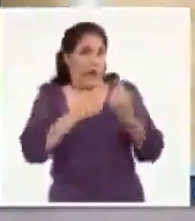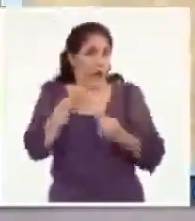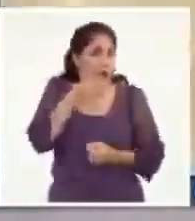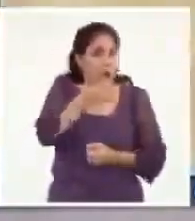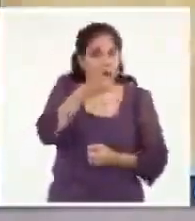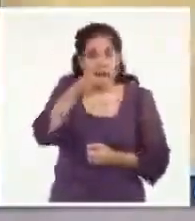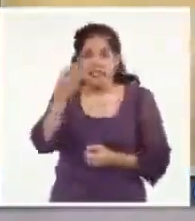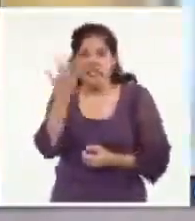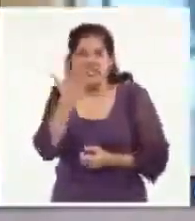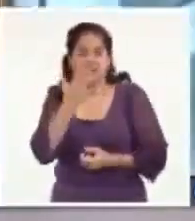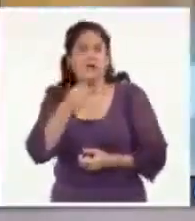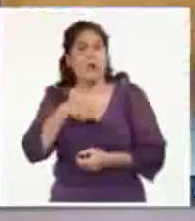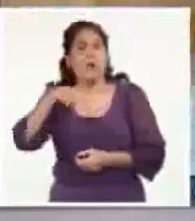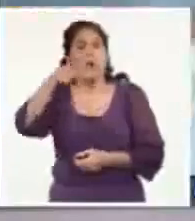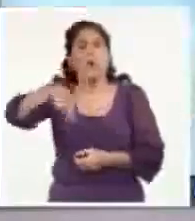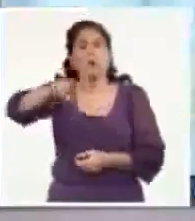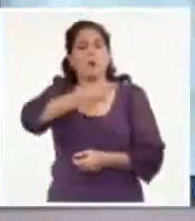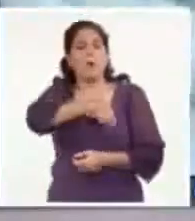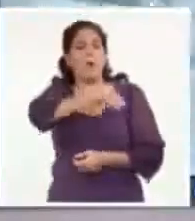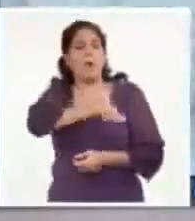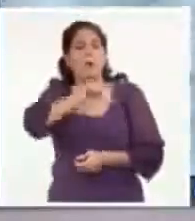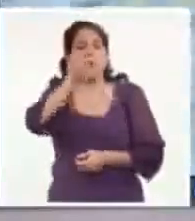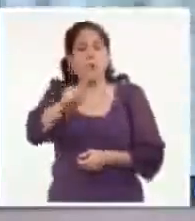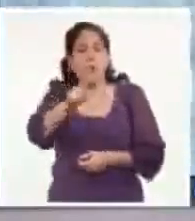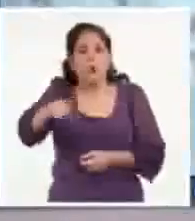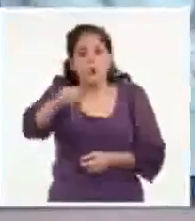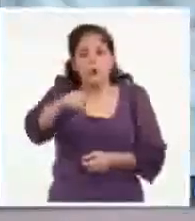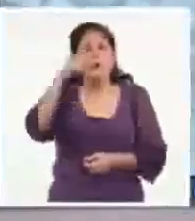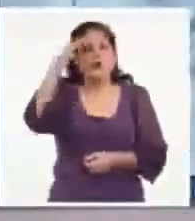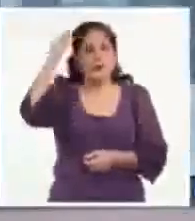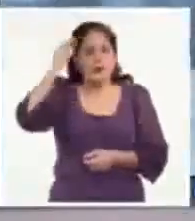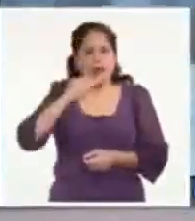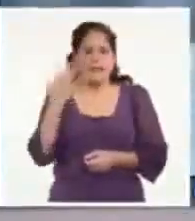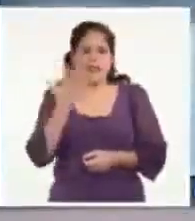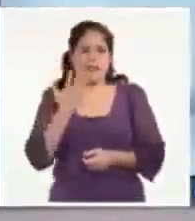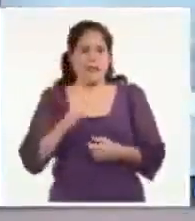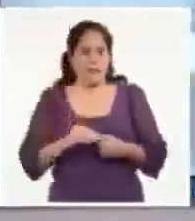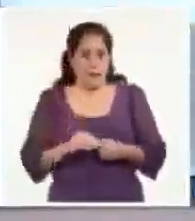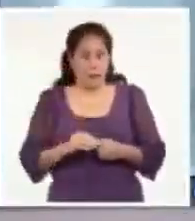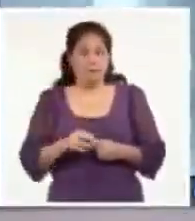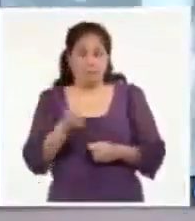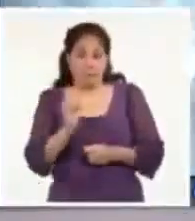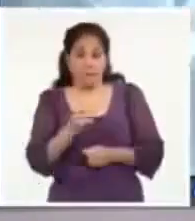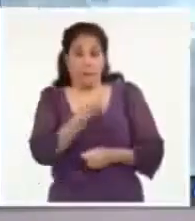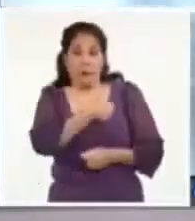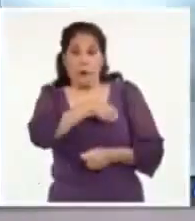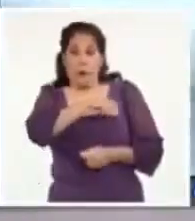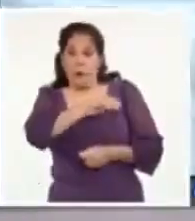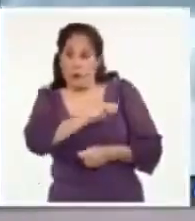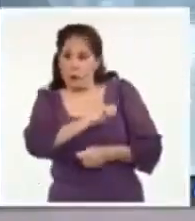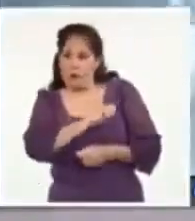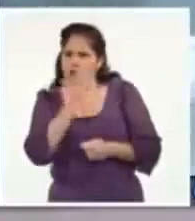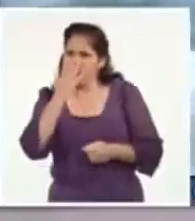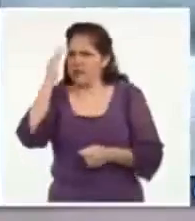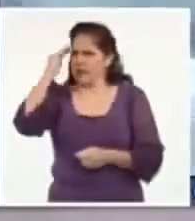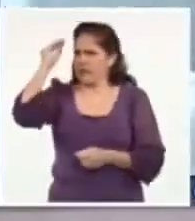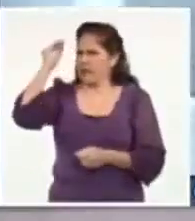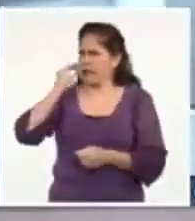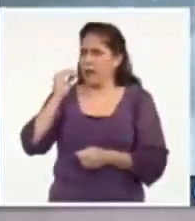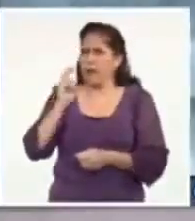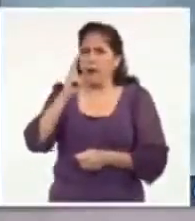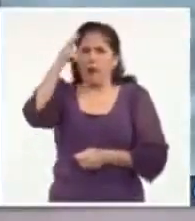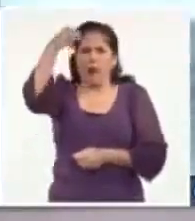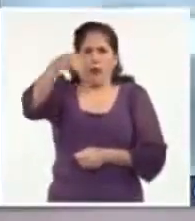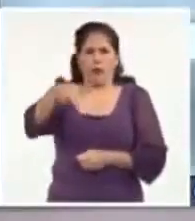quien decide para dónde van la cámara y el senado son ustedes eso en público quién sabe cuál fue la orden